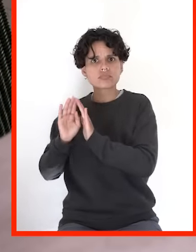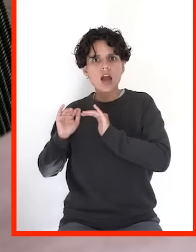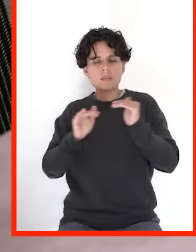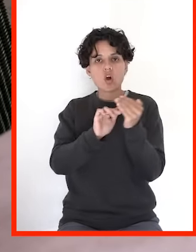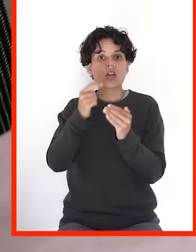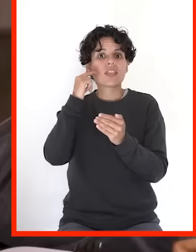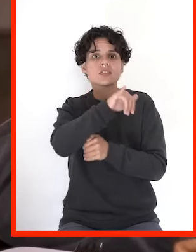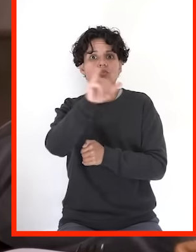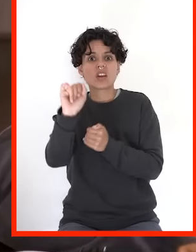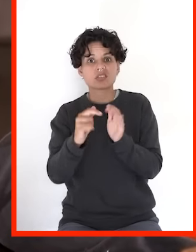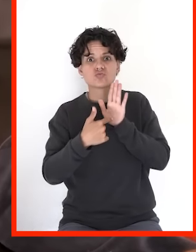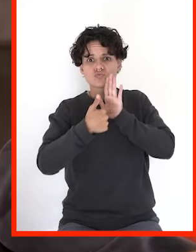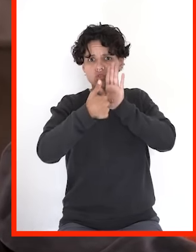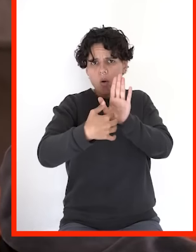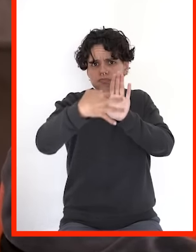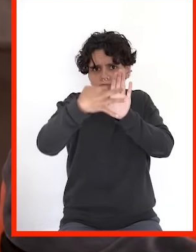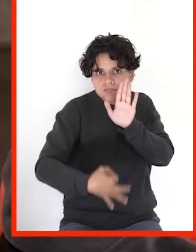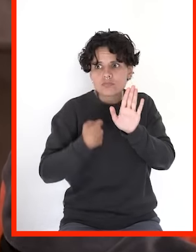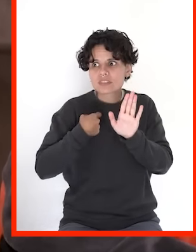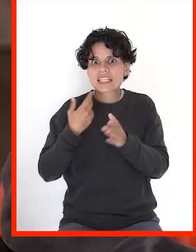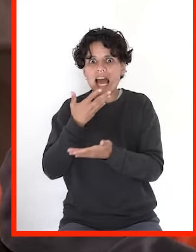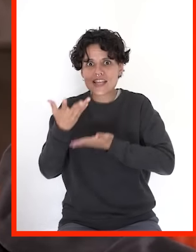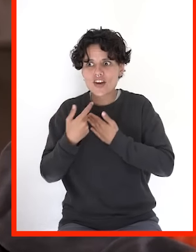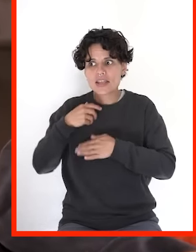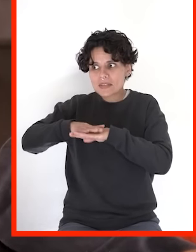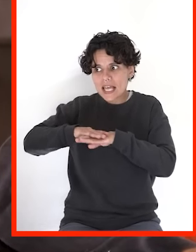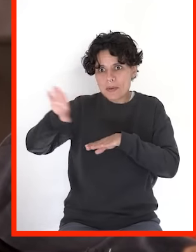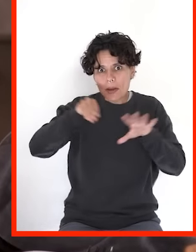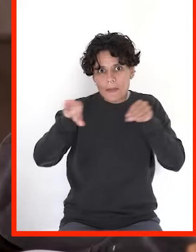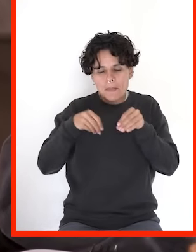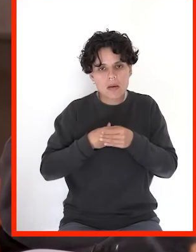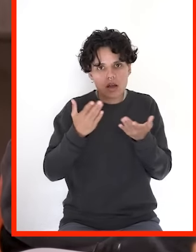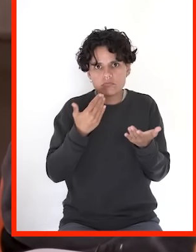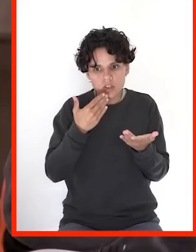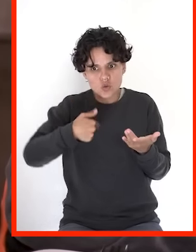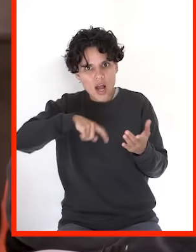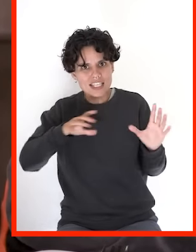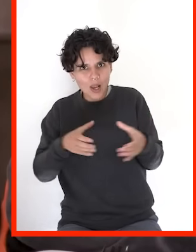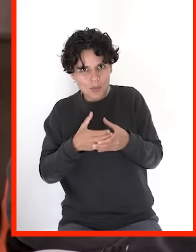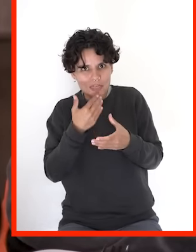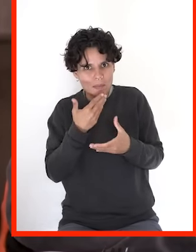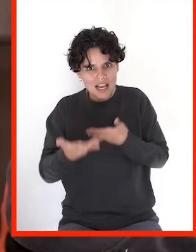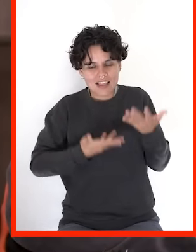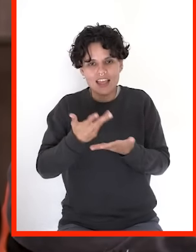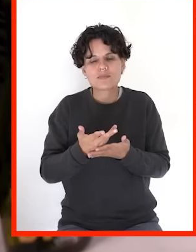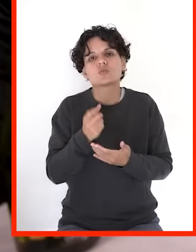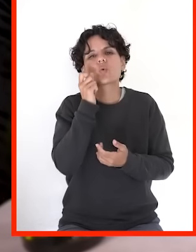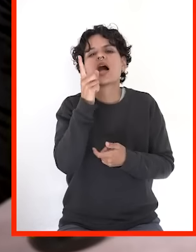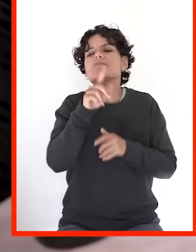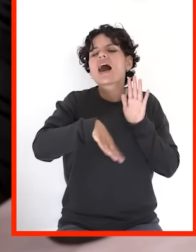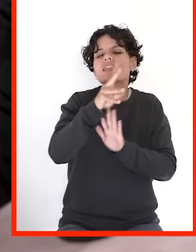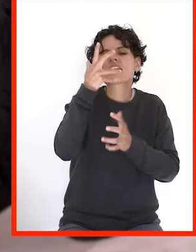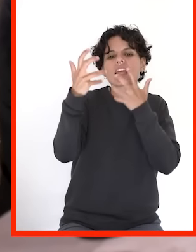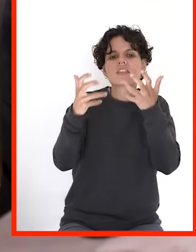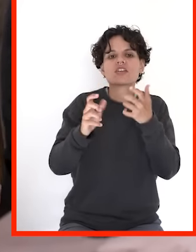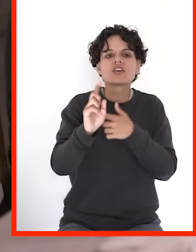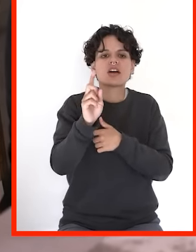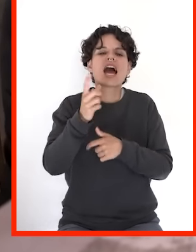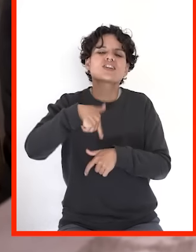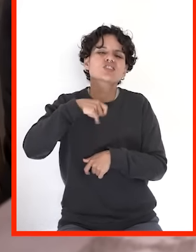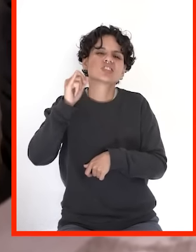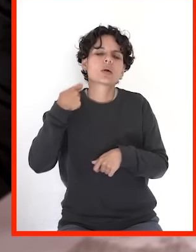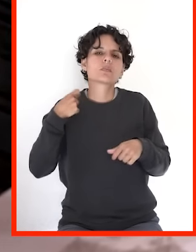en vivo. Sí, igual esta me suena más fuerte que yo los shows. Ustedes ya están viejos. Siempre suena más fuerte que yo igual. Sí, siempre nos bajan los volúmenes a